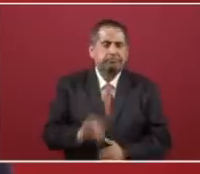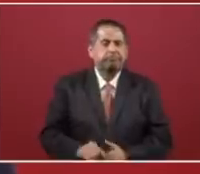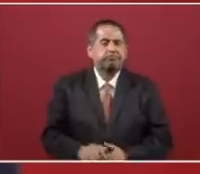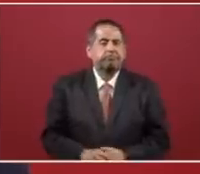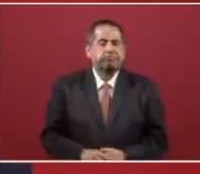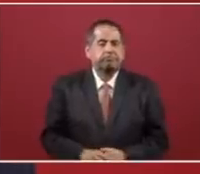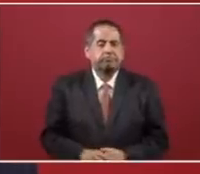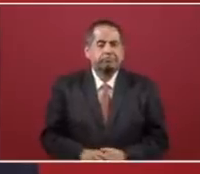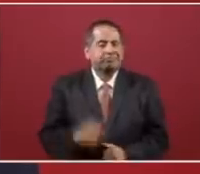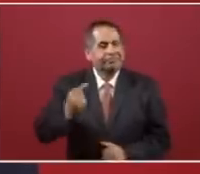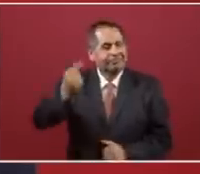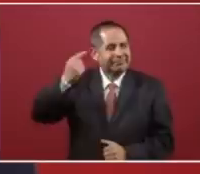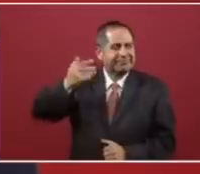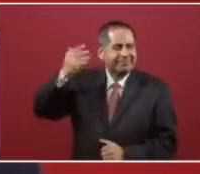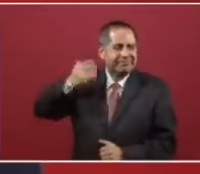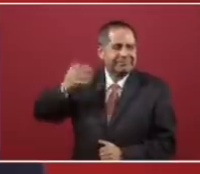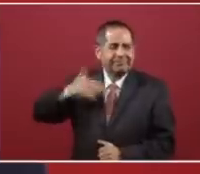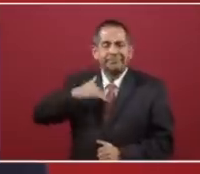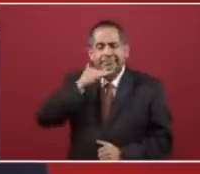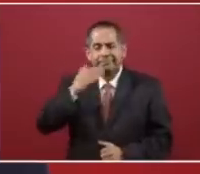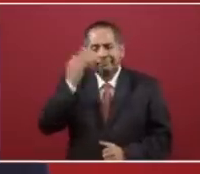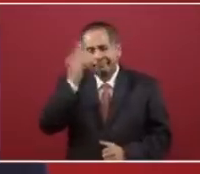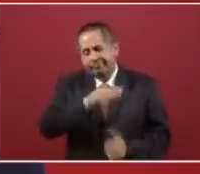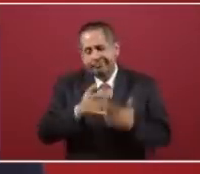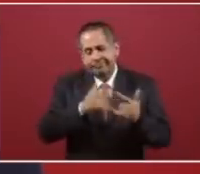de los que se han padecido históricamente